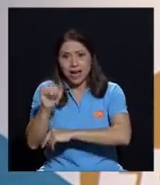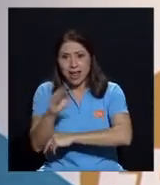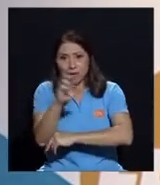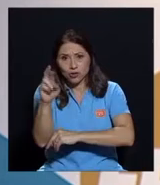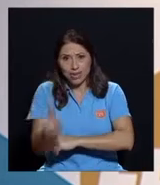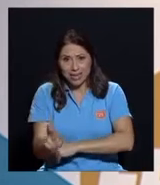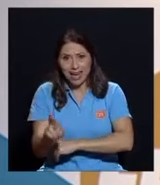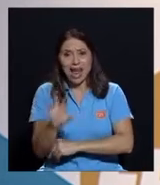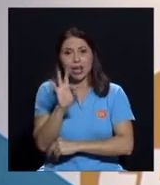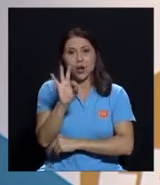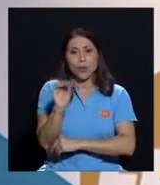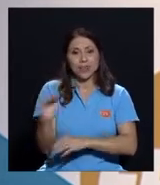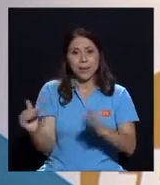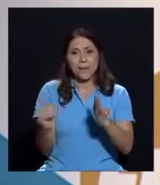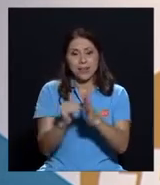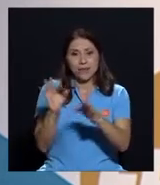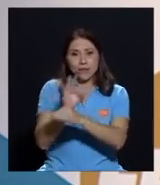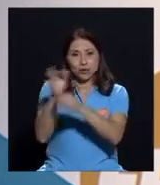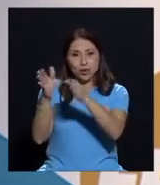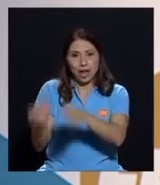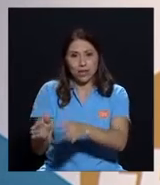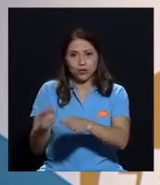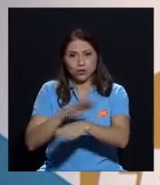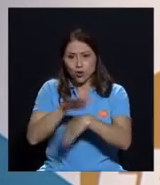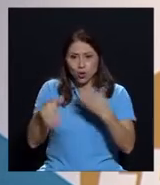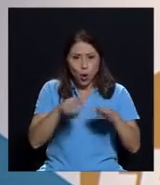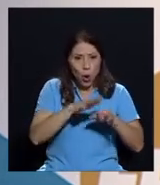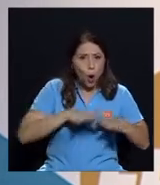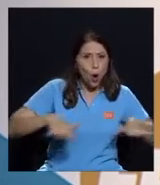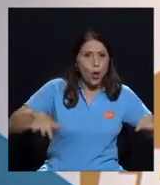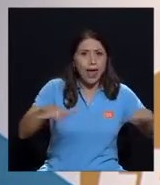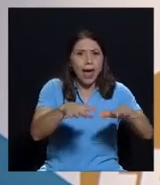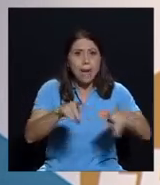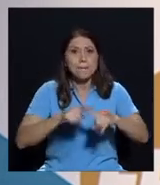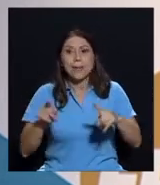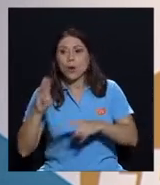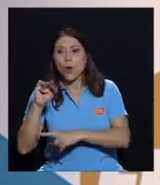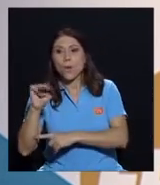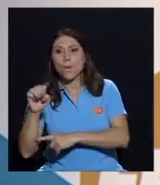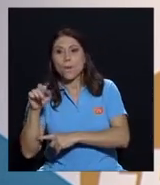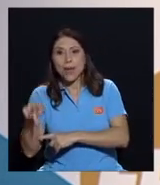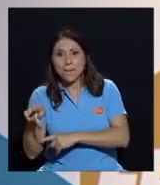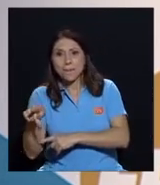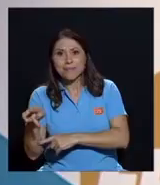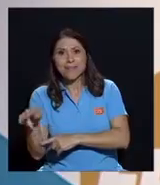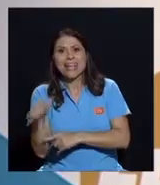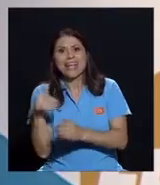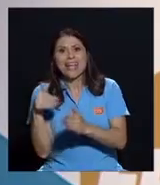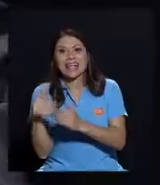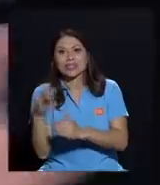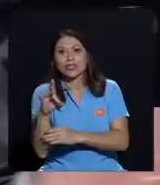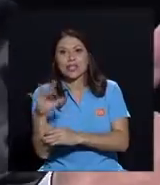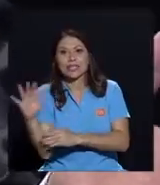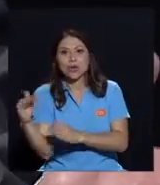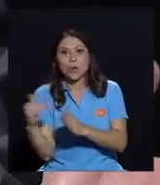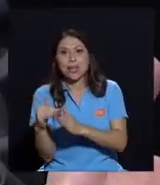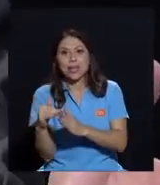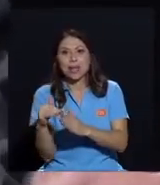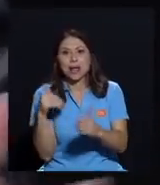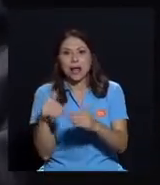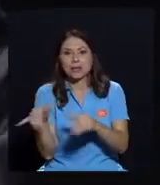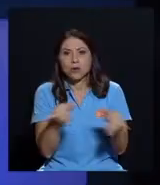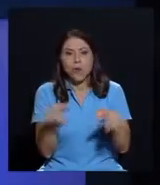el mes un ministerio tiene 85 mil es decir tiene casi el mismo tamaño en este décimo